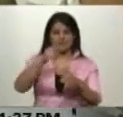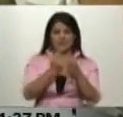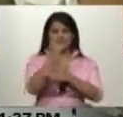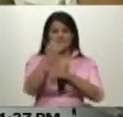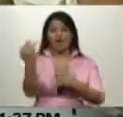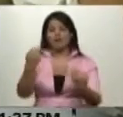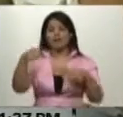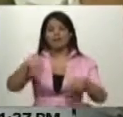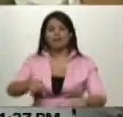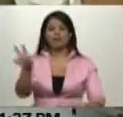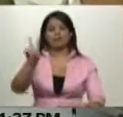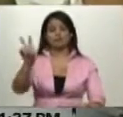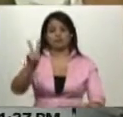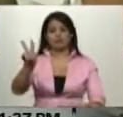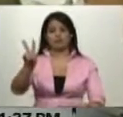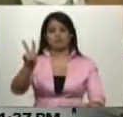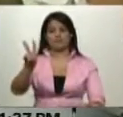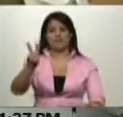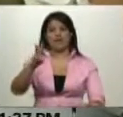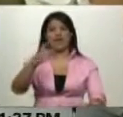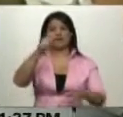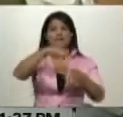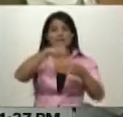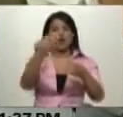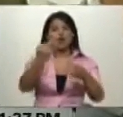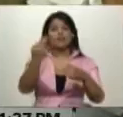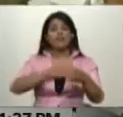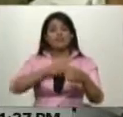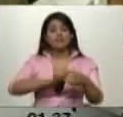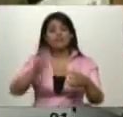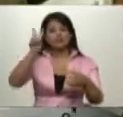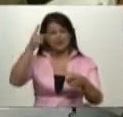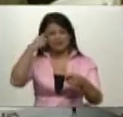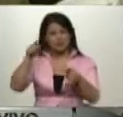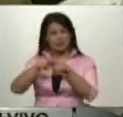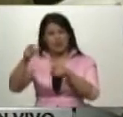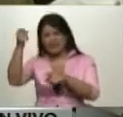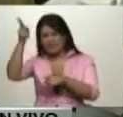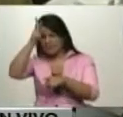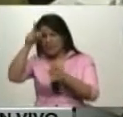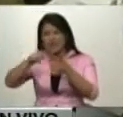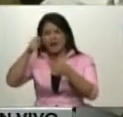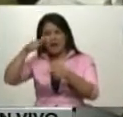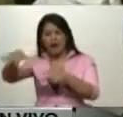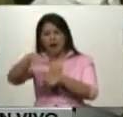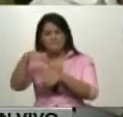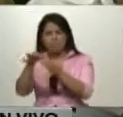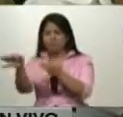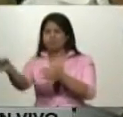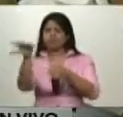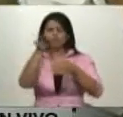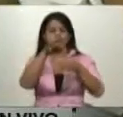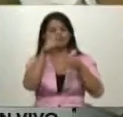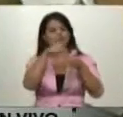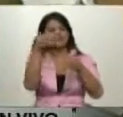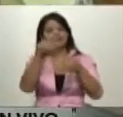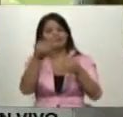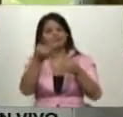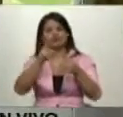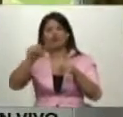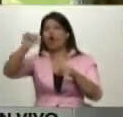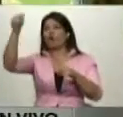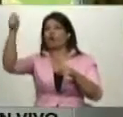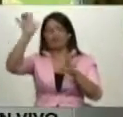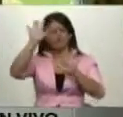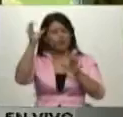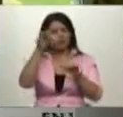nos va a permitir la protección de la semilla nativa, la semilla indígena, afrodescendiente y campesina. Un proceso en